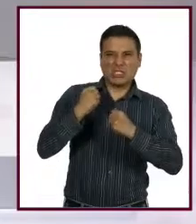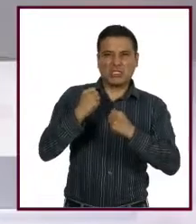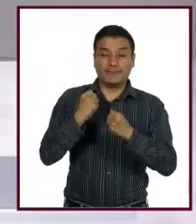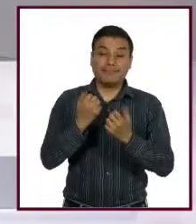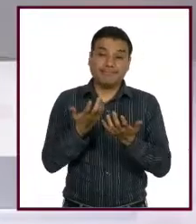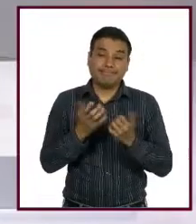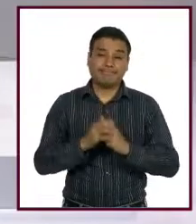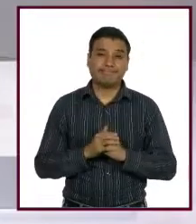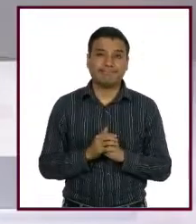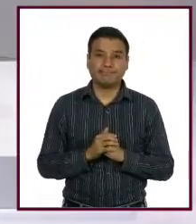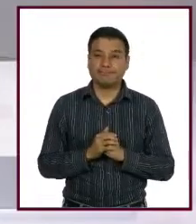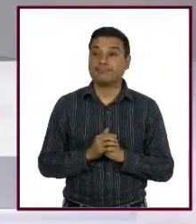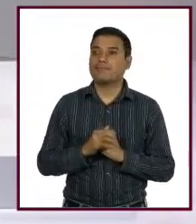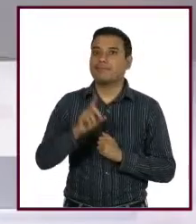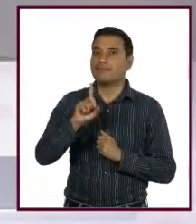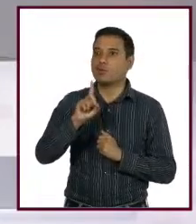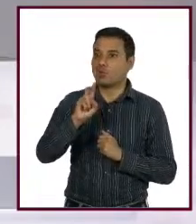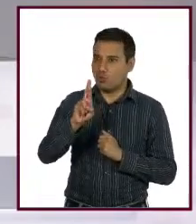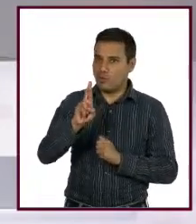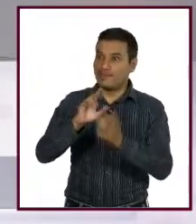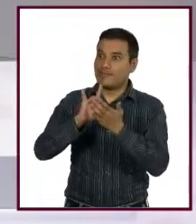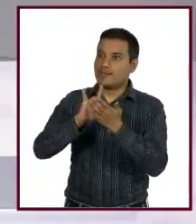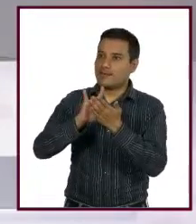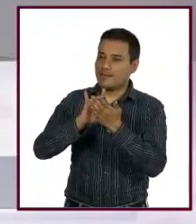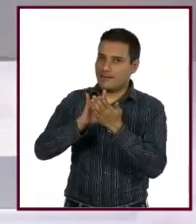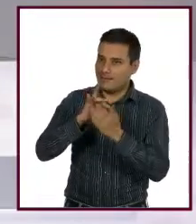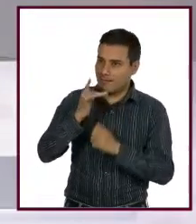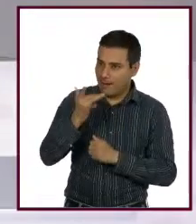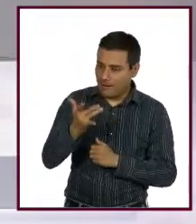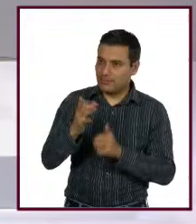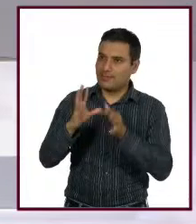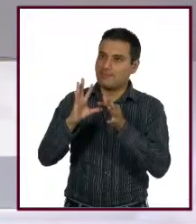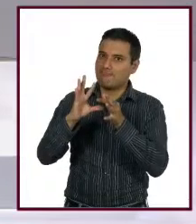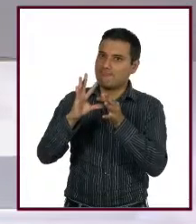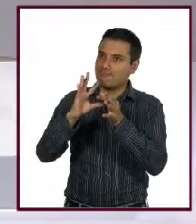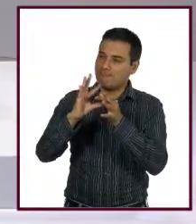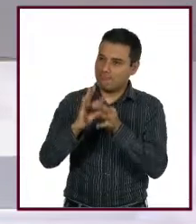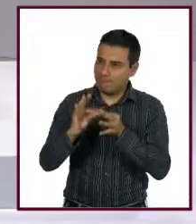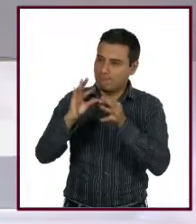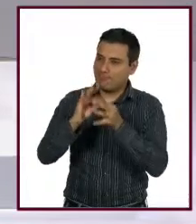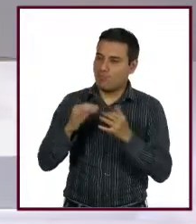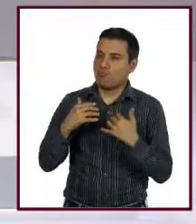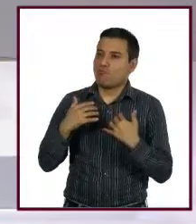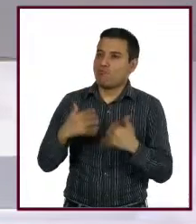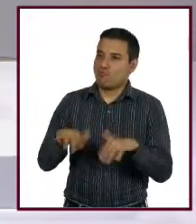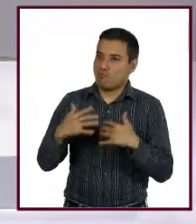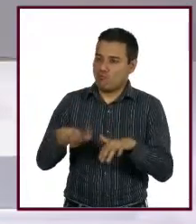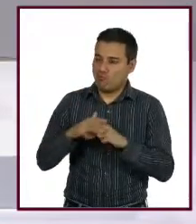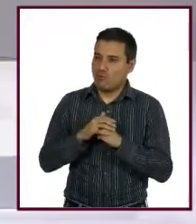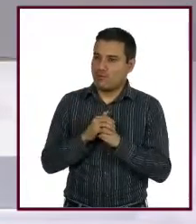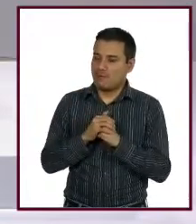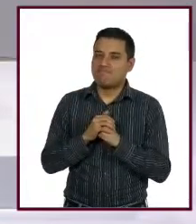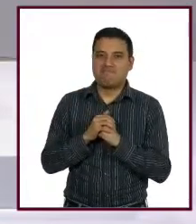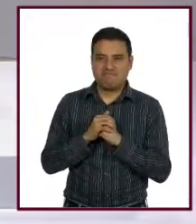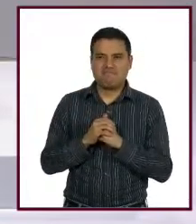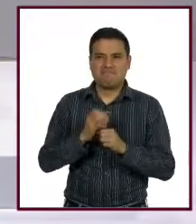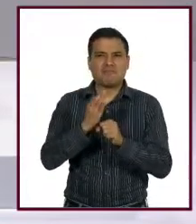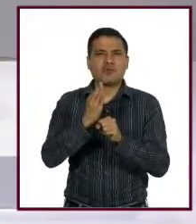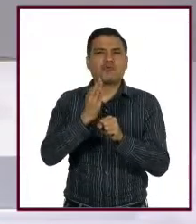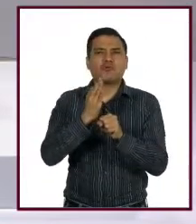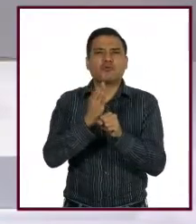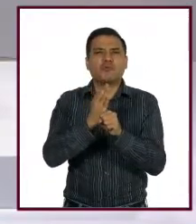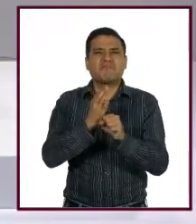Doctor, muchas gracias por todo este recorrido, por estos distintos segmentos y obviamente el objetivo